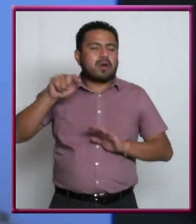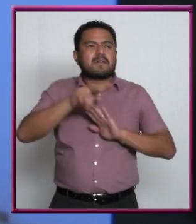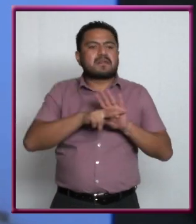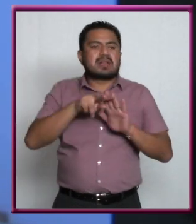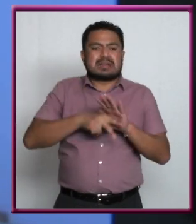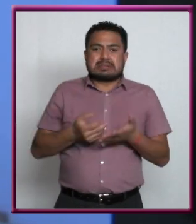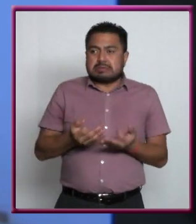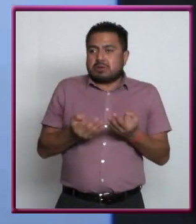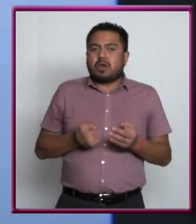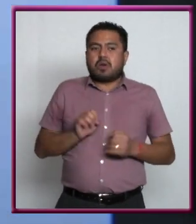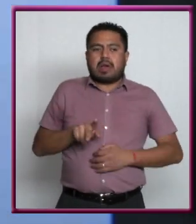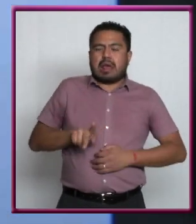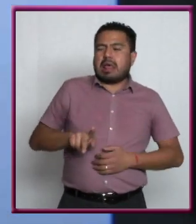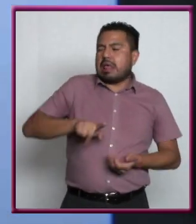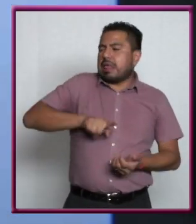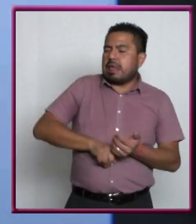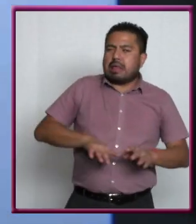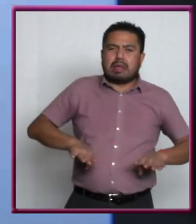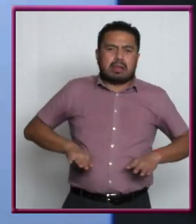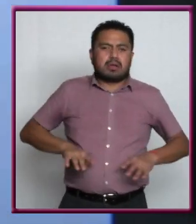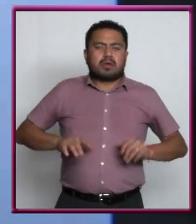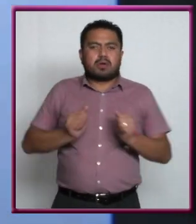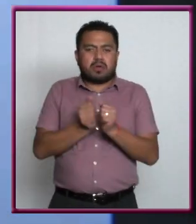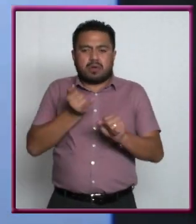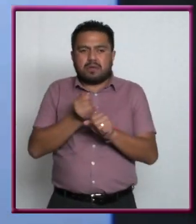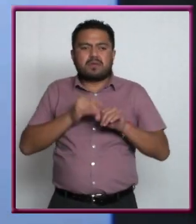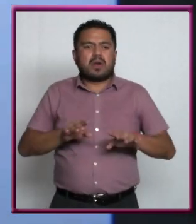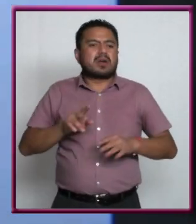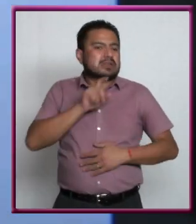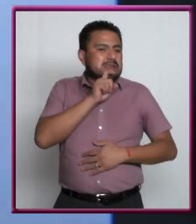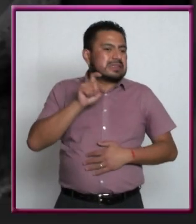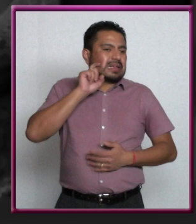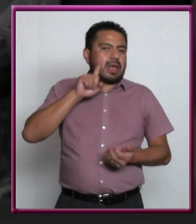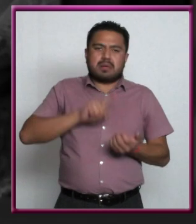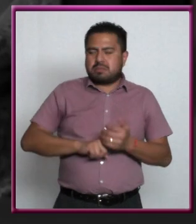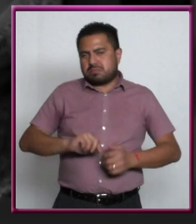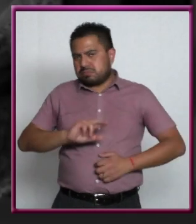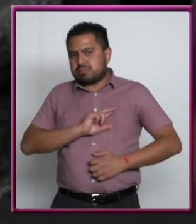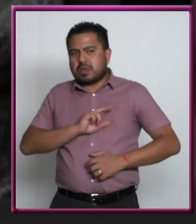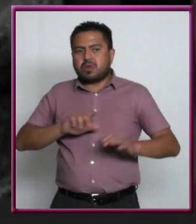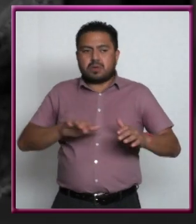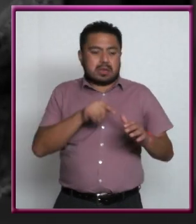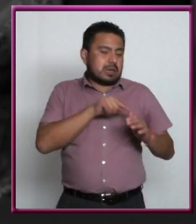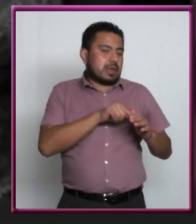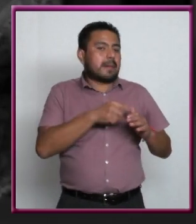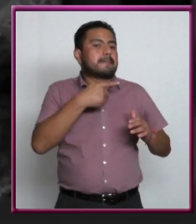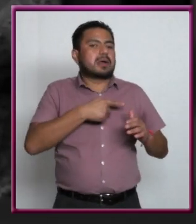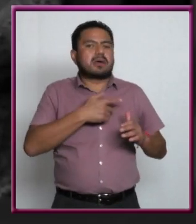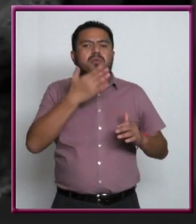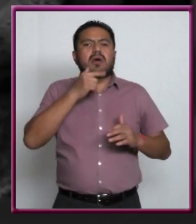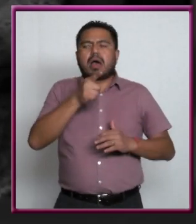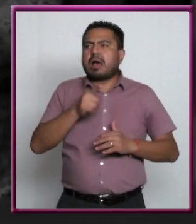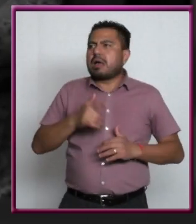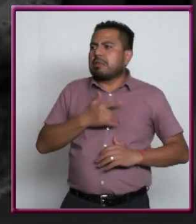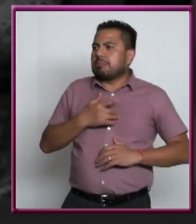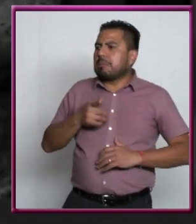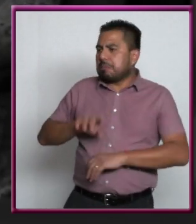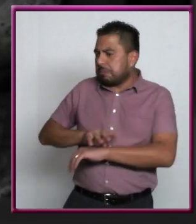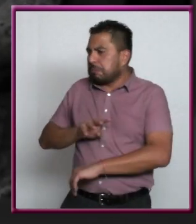audios, videos reales o simulados, ¿no?, con contenido sexual íntimo de una persona